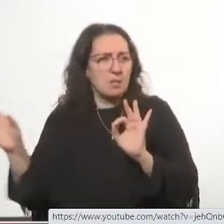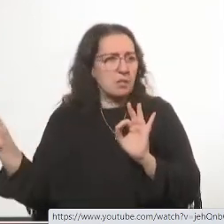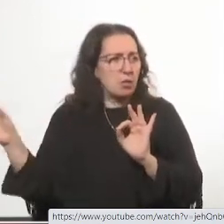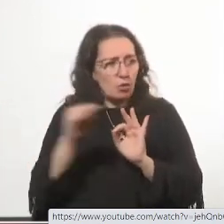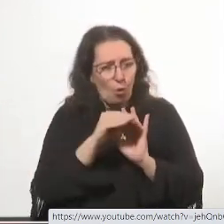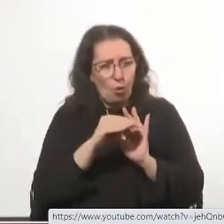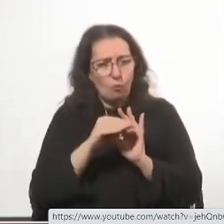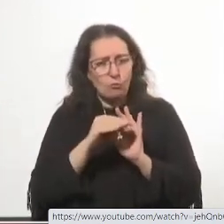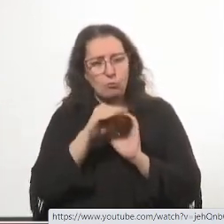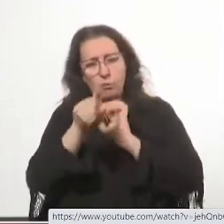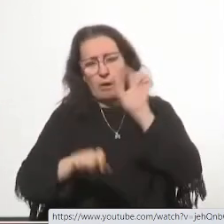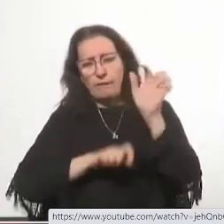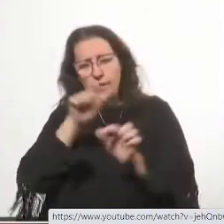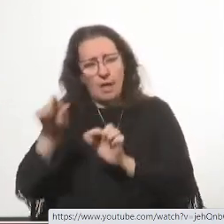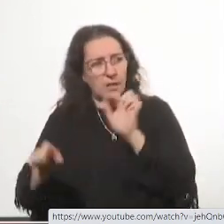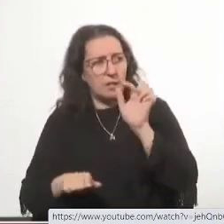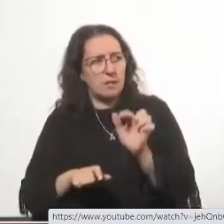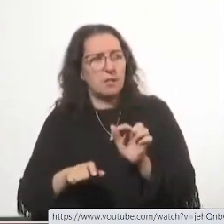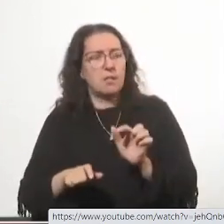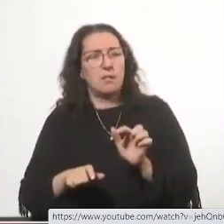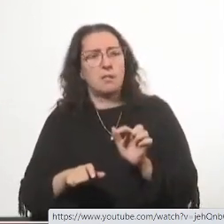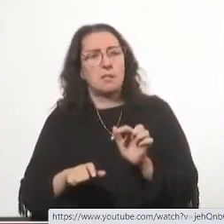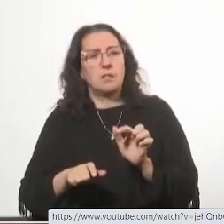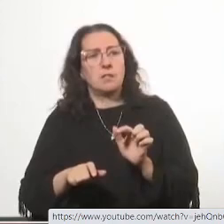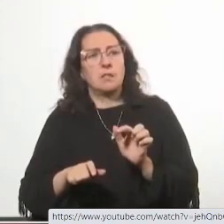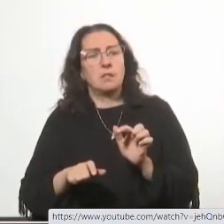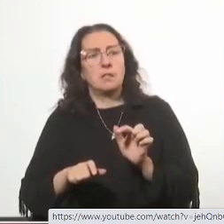de todos los habitantes de la República,